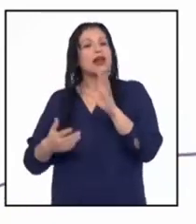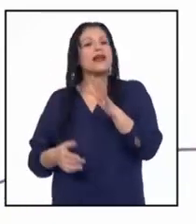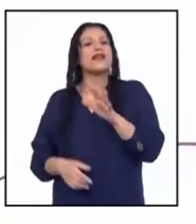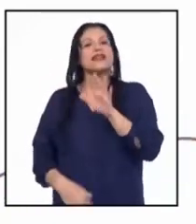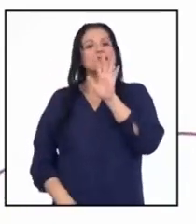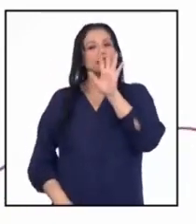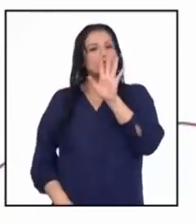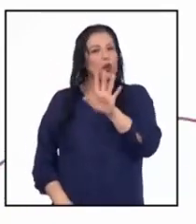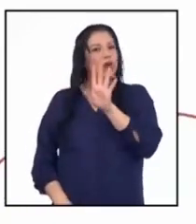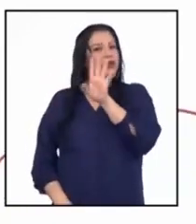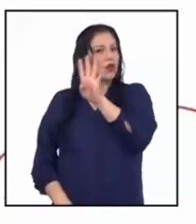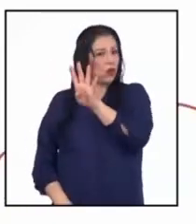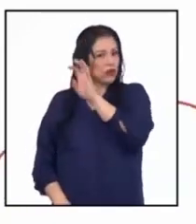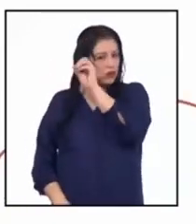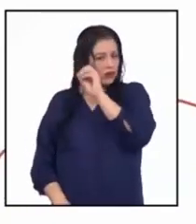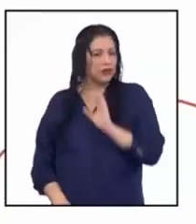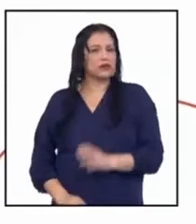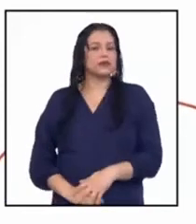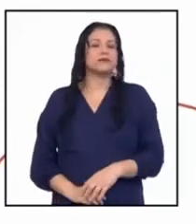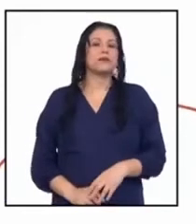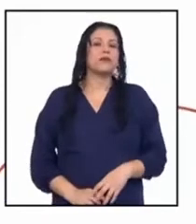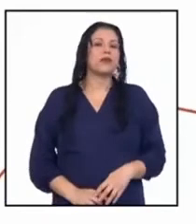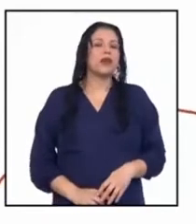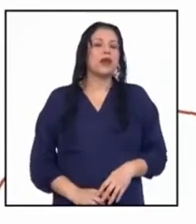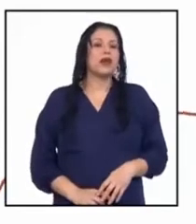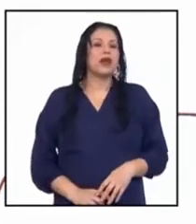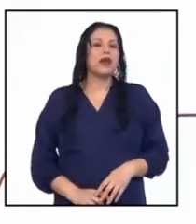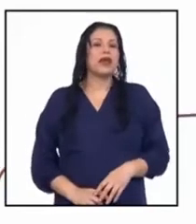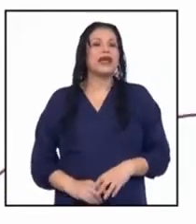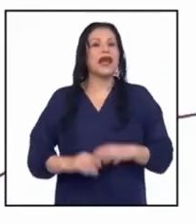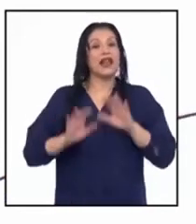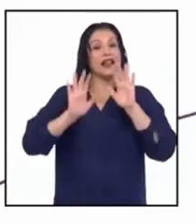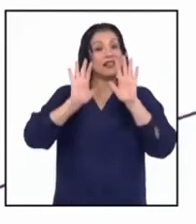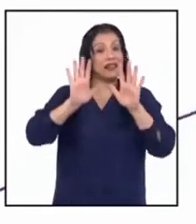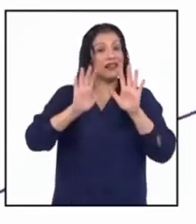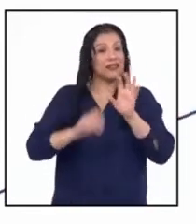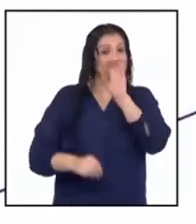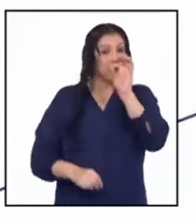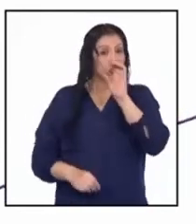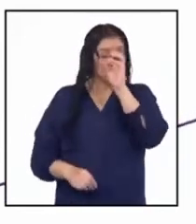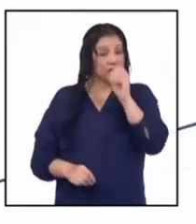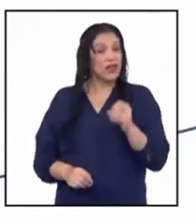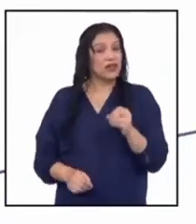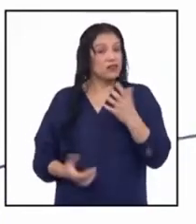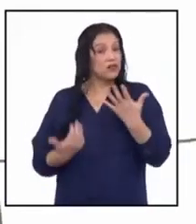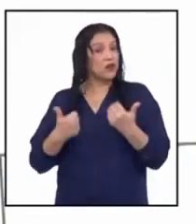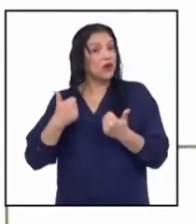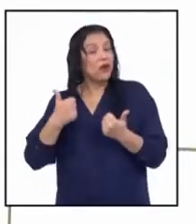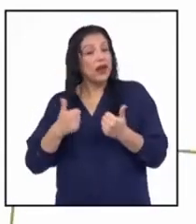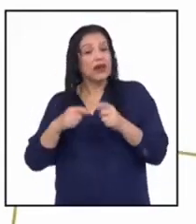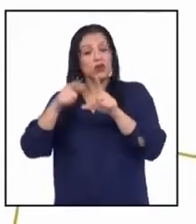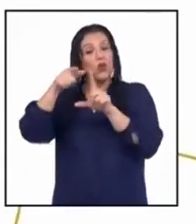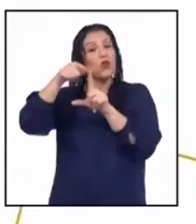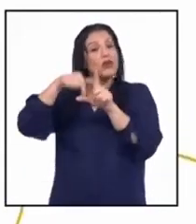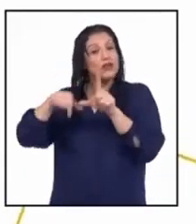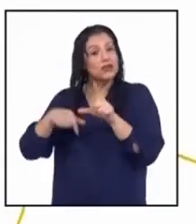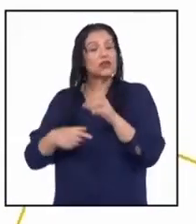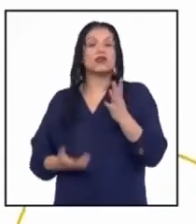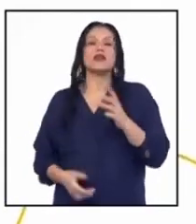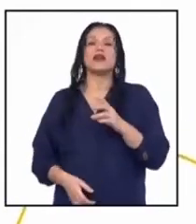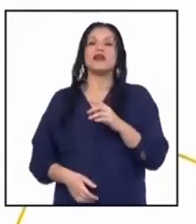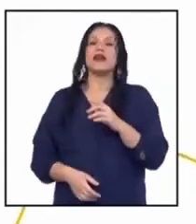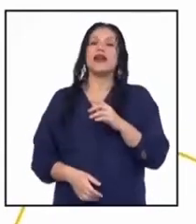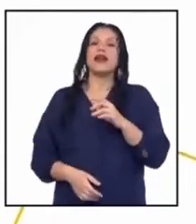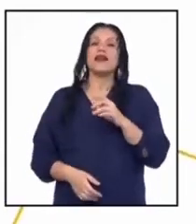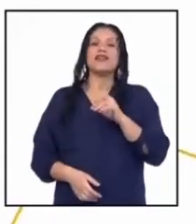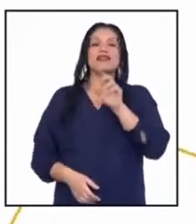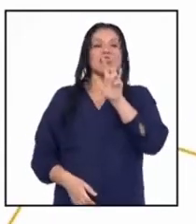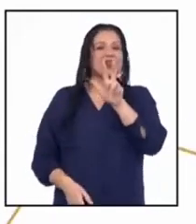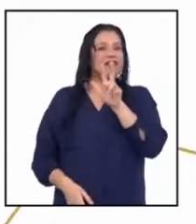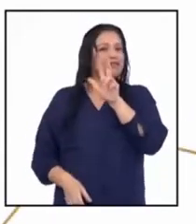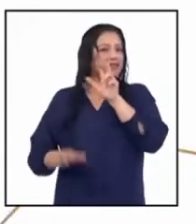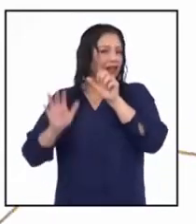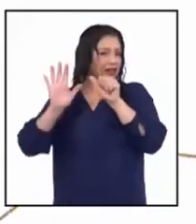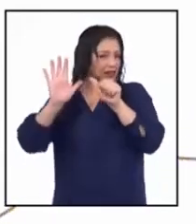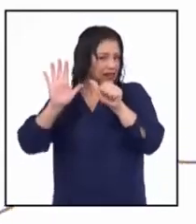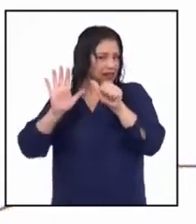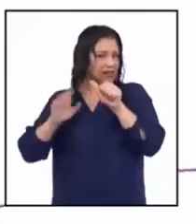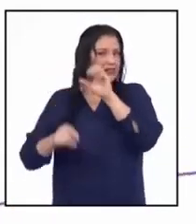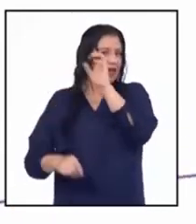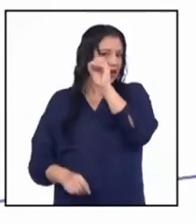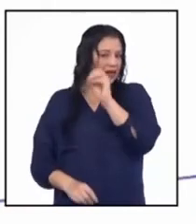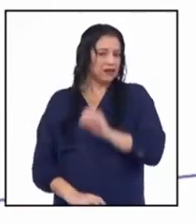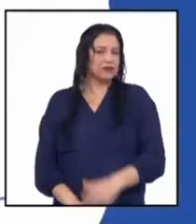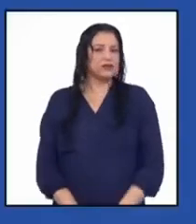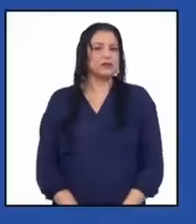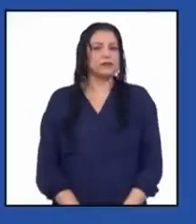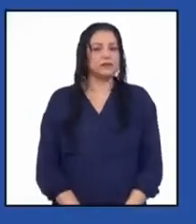de 54 grados y al 10% le corresponde un sector circular de 36 grados.